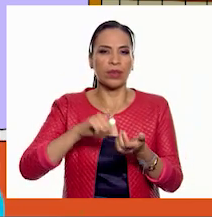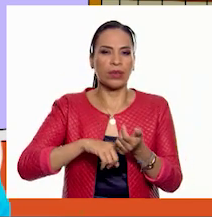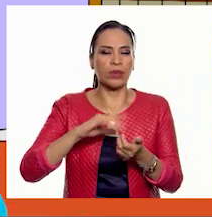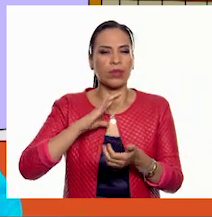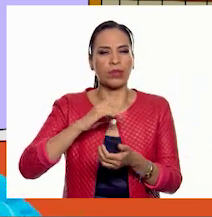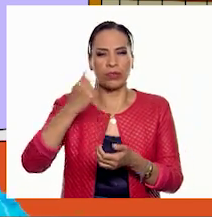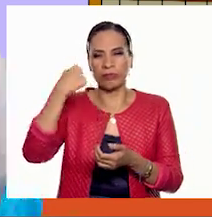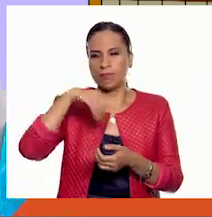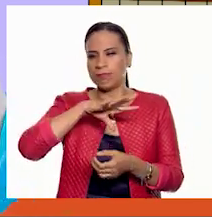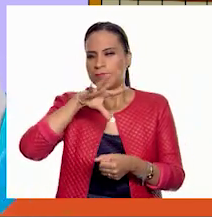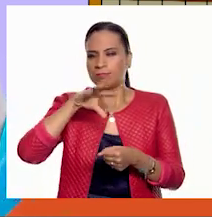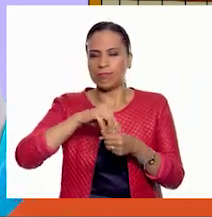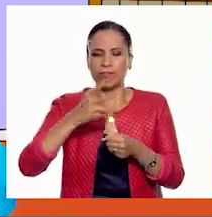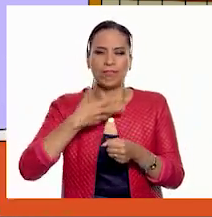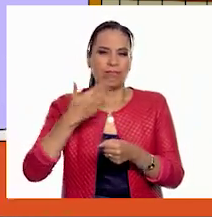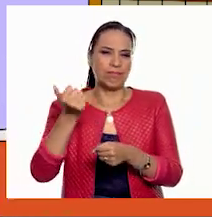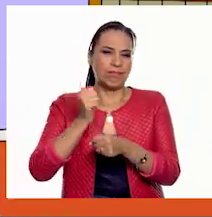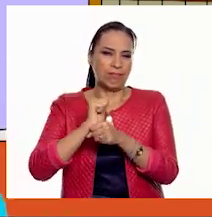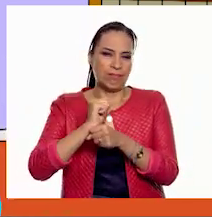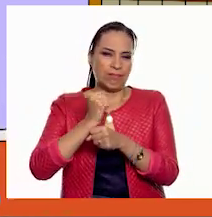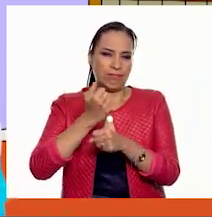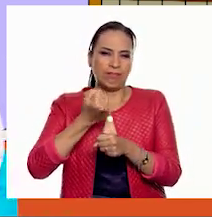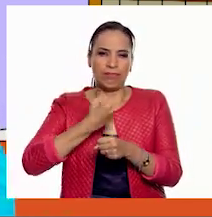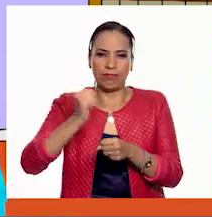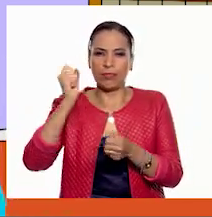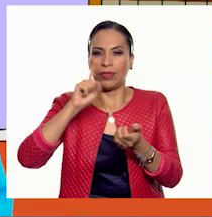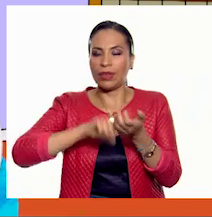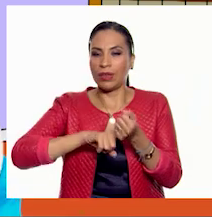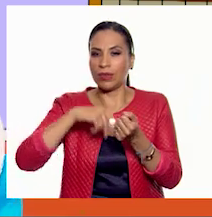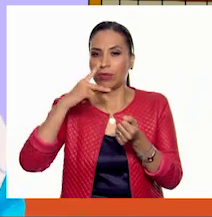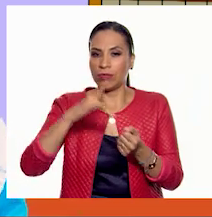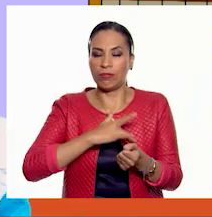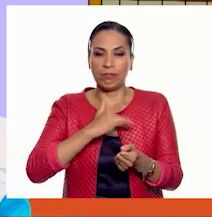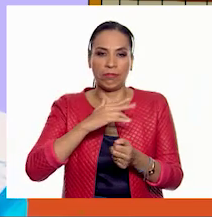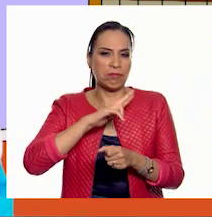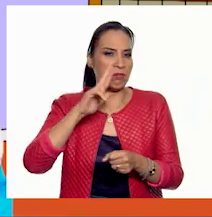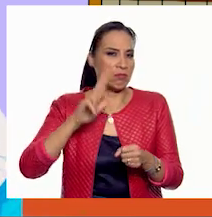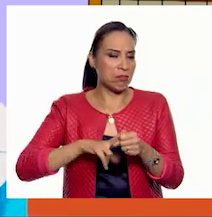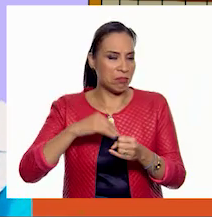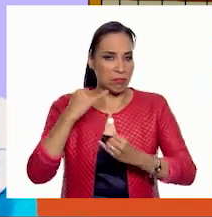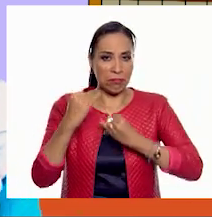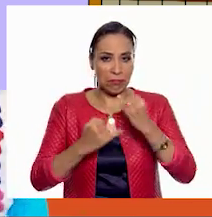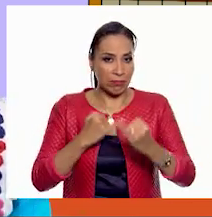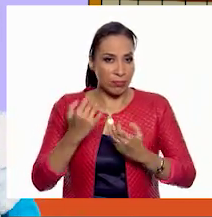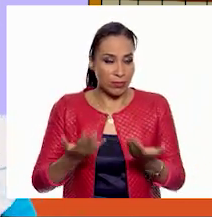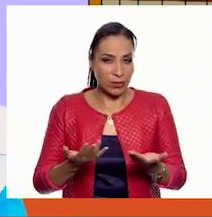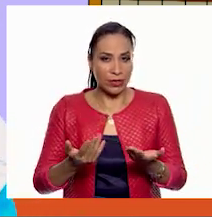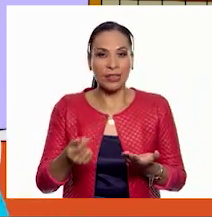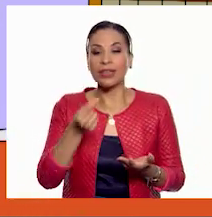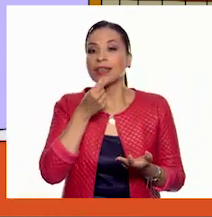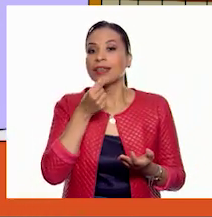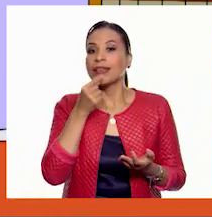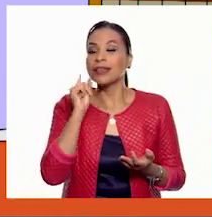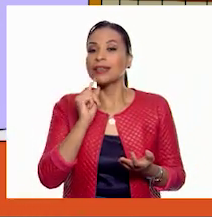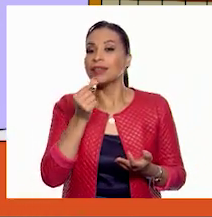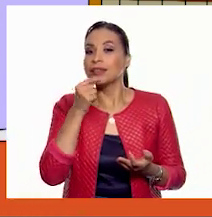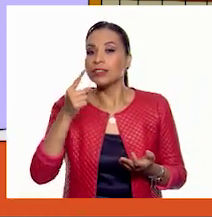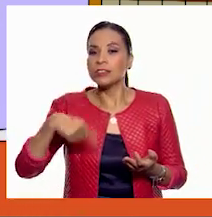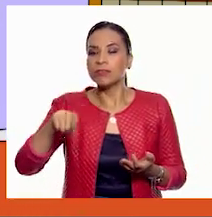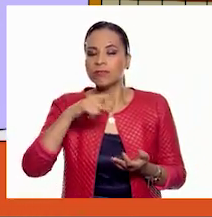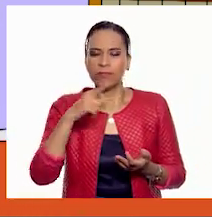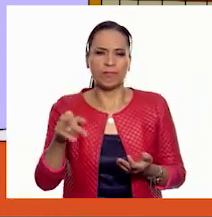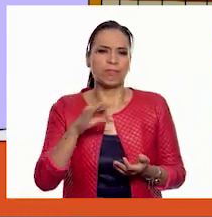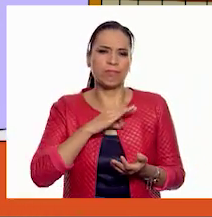un potencial artístico que proviene de su tendencia natural al juego? Las niñas y los niños